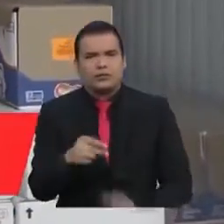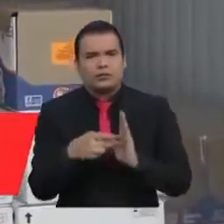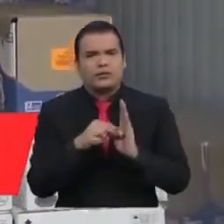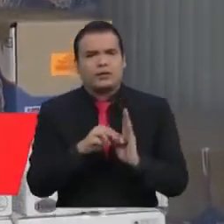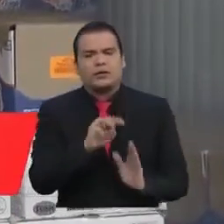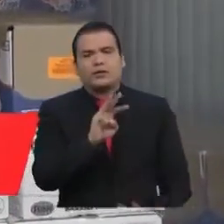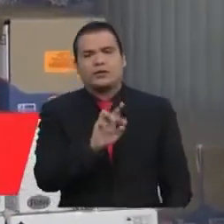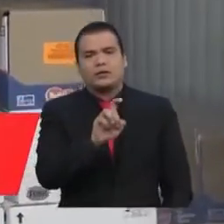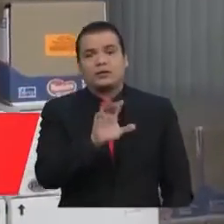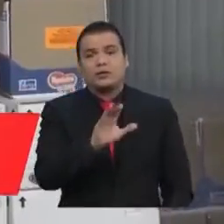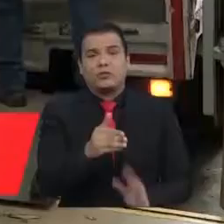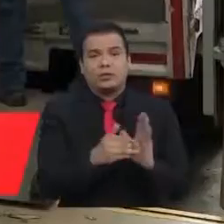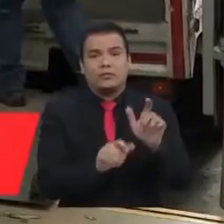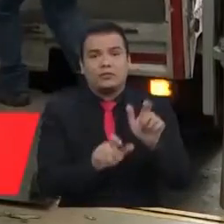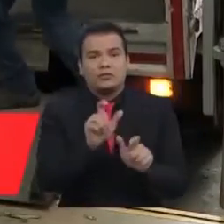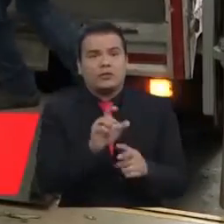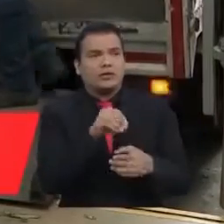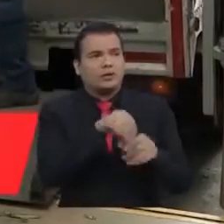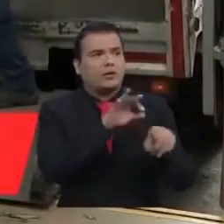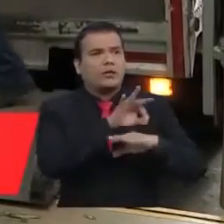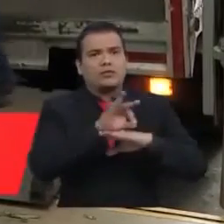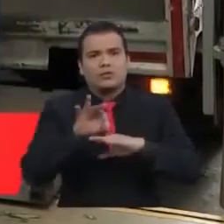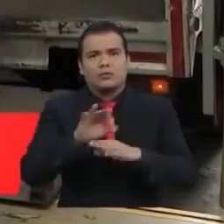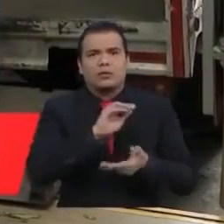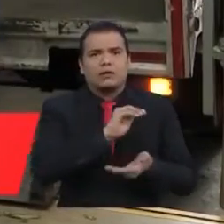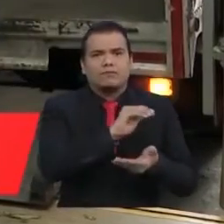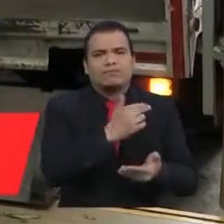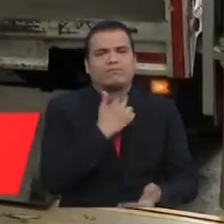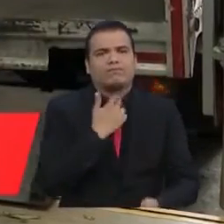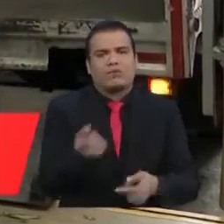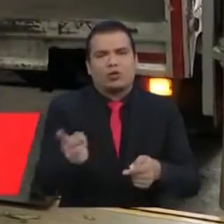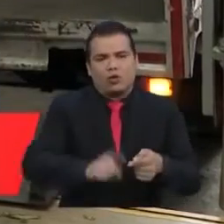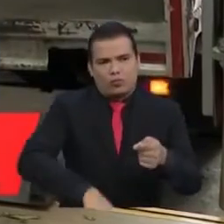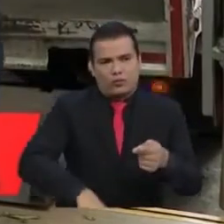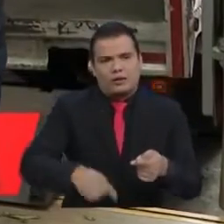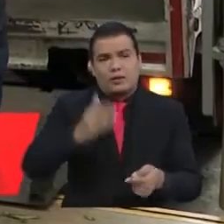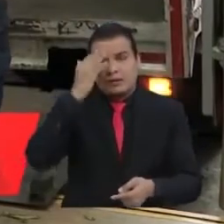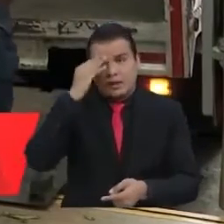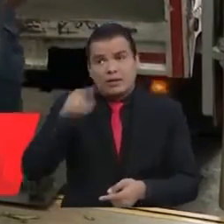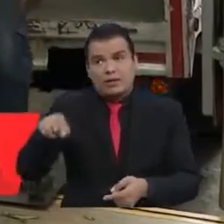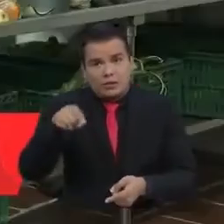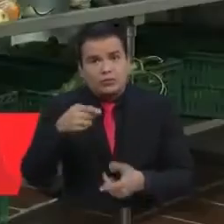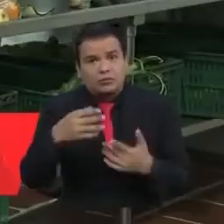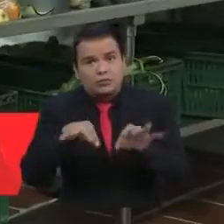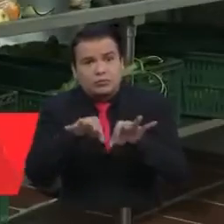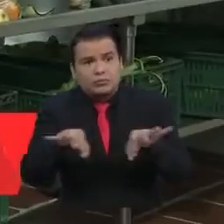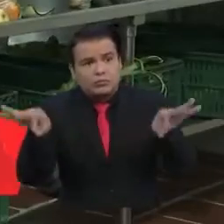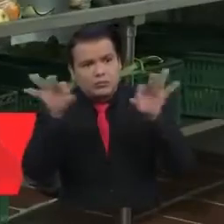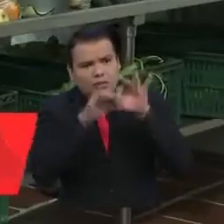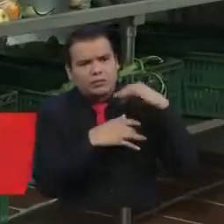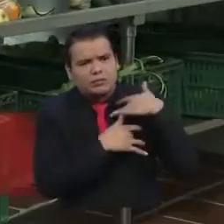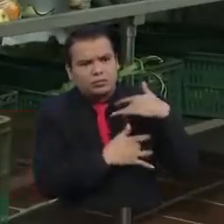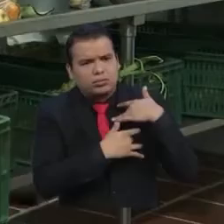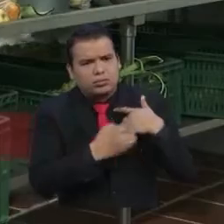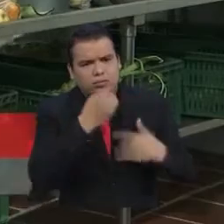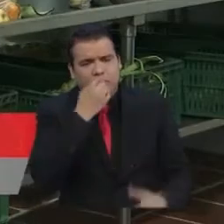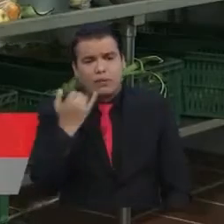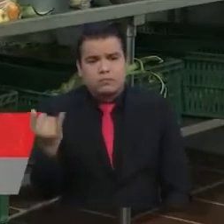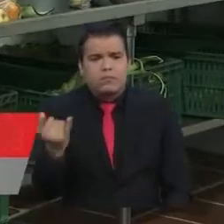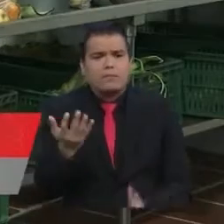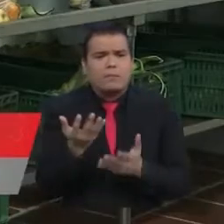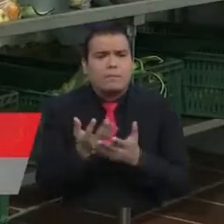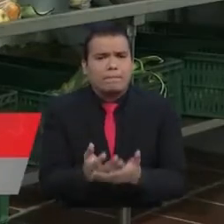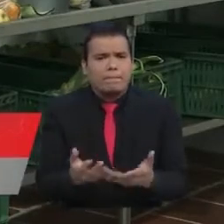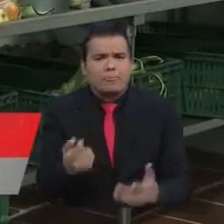diferentes fundaciones del departamento que no han podido recibir el total de suministros alimenticios. Como podemos ver en la parte de atrás, estamos muy